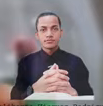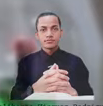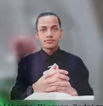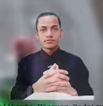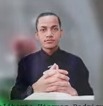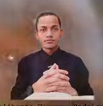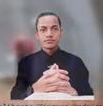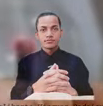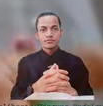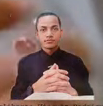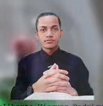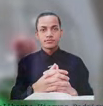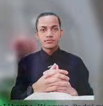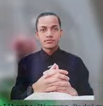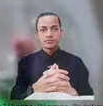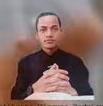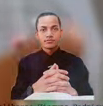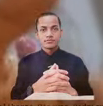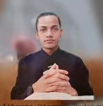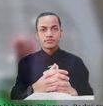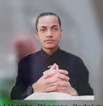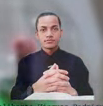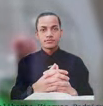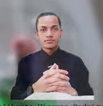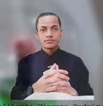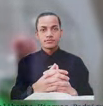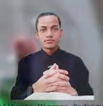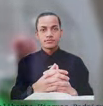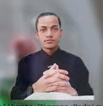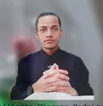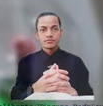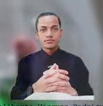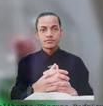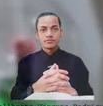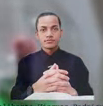este fósil está lejos, muy lejos de tener una